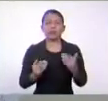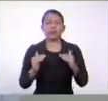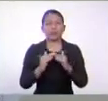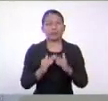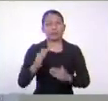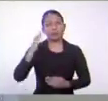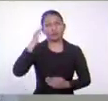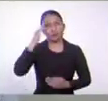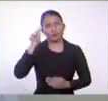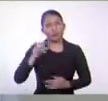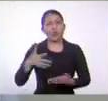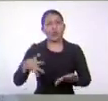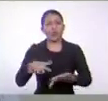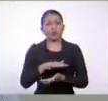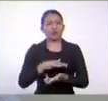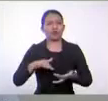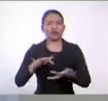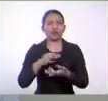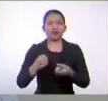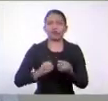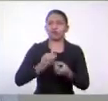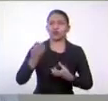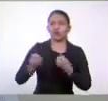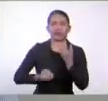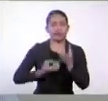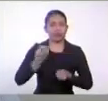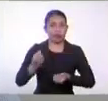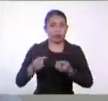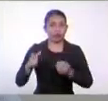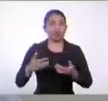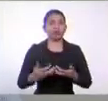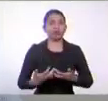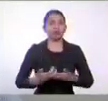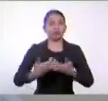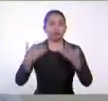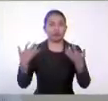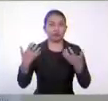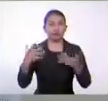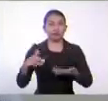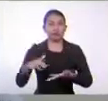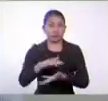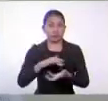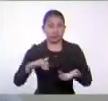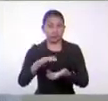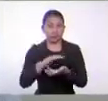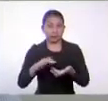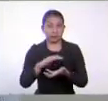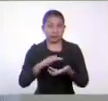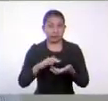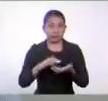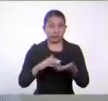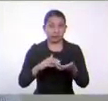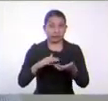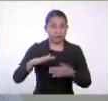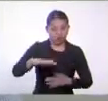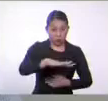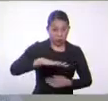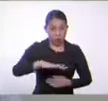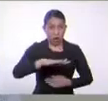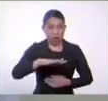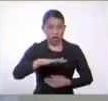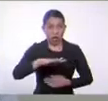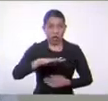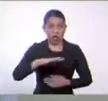conoceremos el ambiente narrativo, el cual se divide en ambiente físico, ambiente